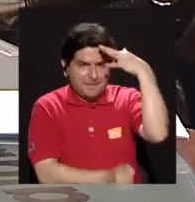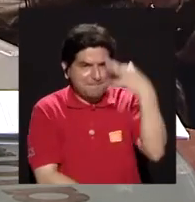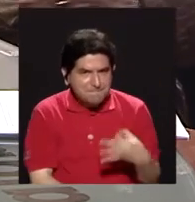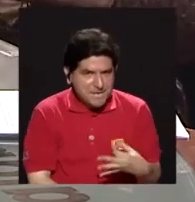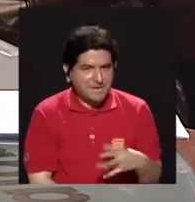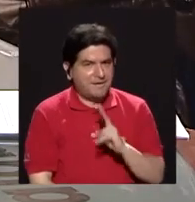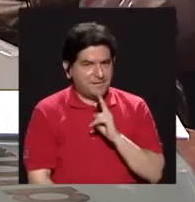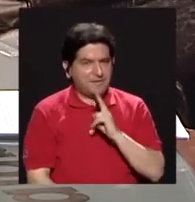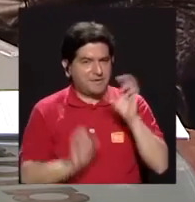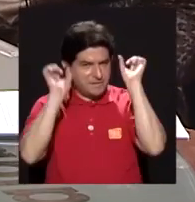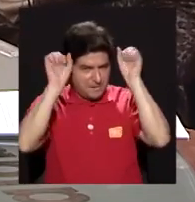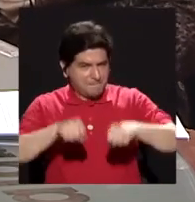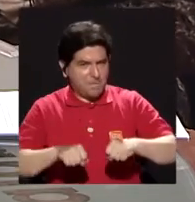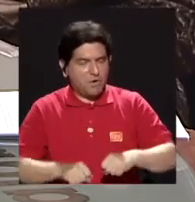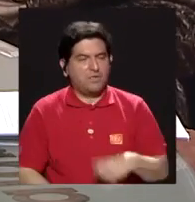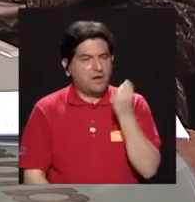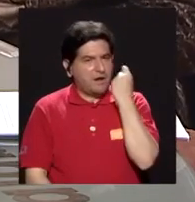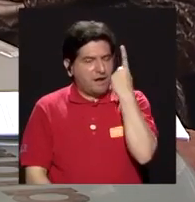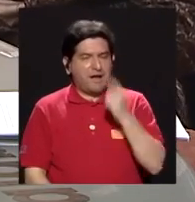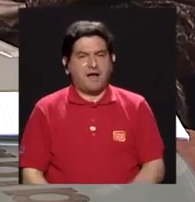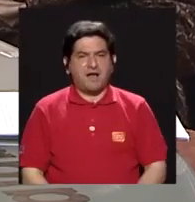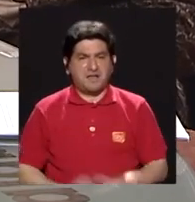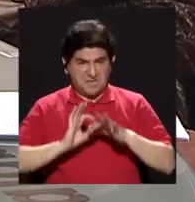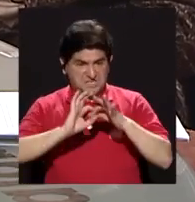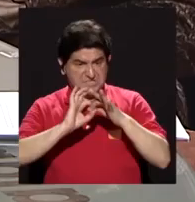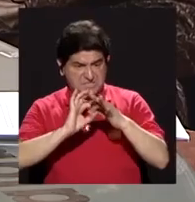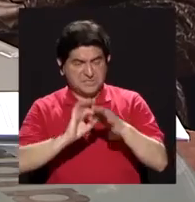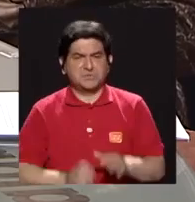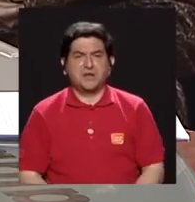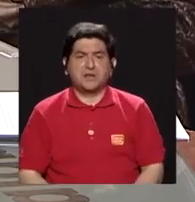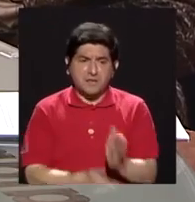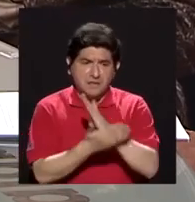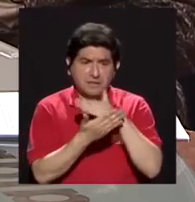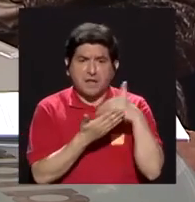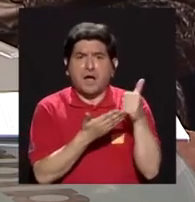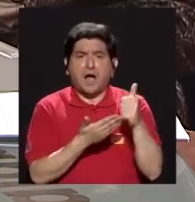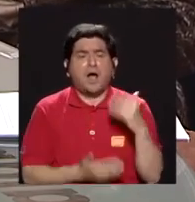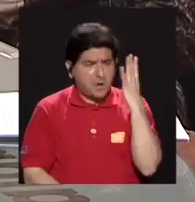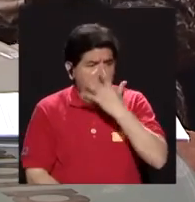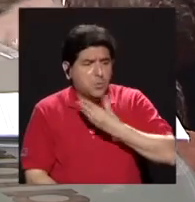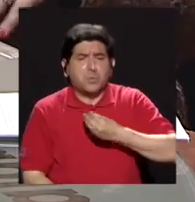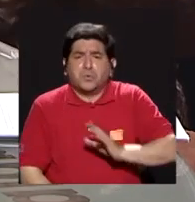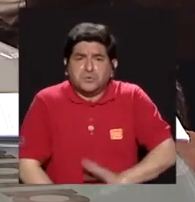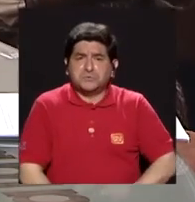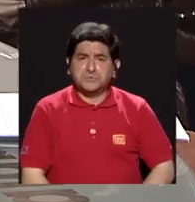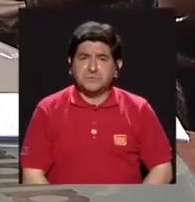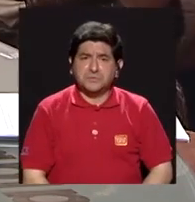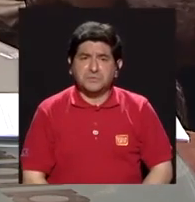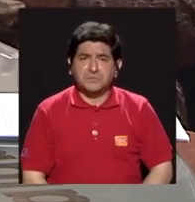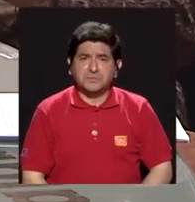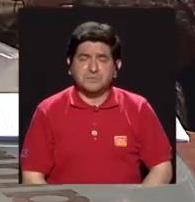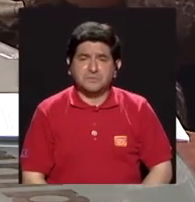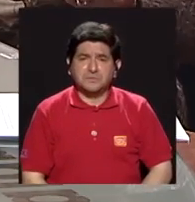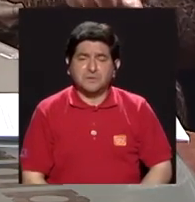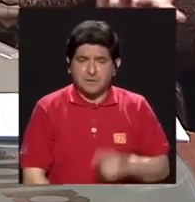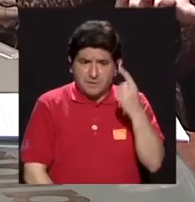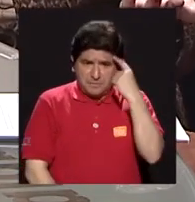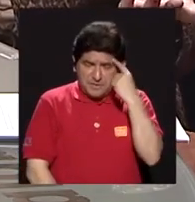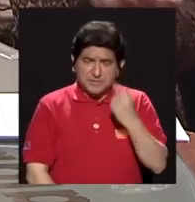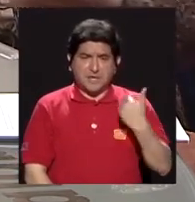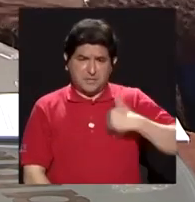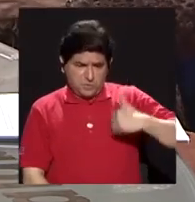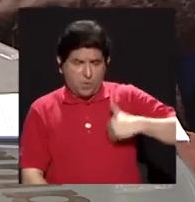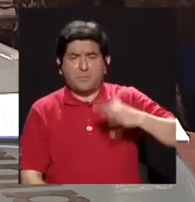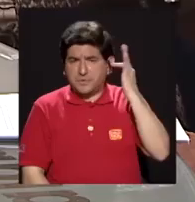pues realmente podemos entonces entender que el sexo puede resultar algo hermoso esté entre los